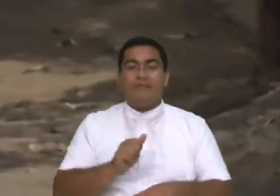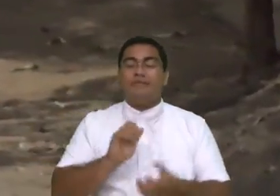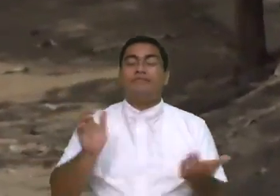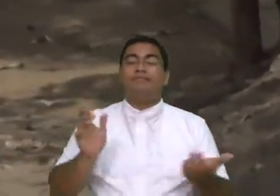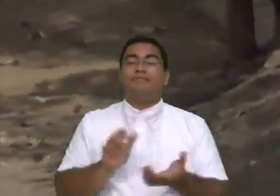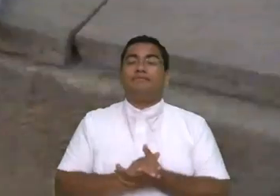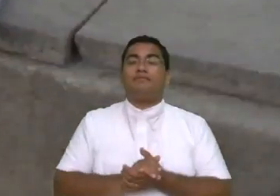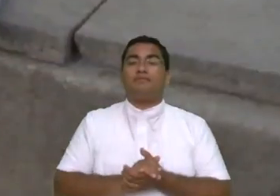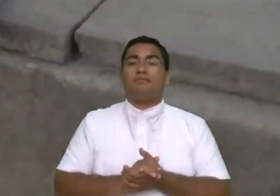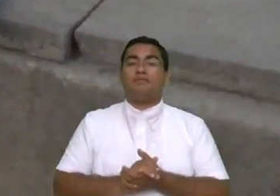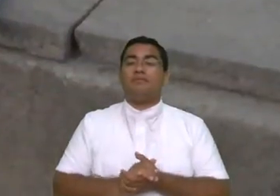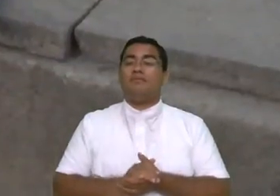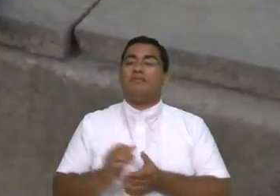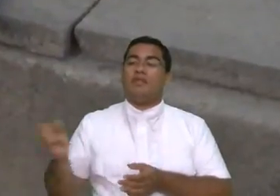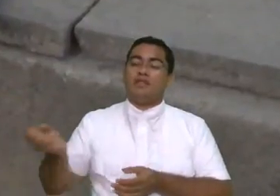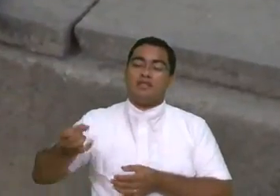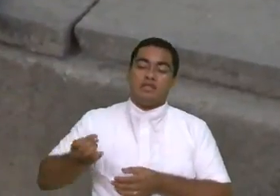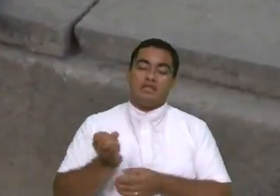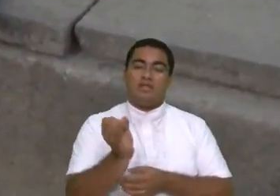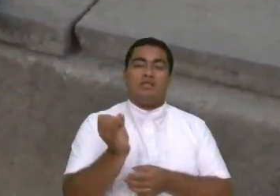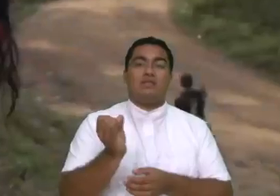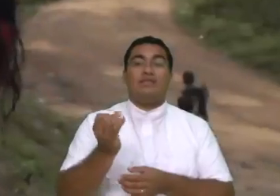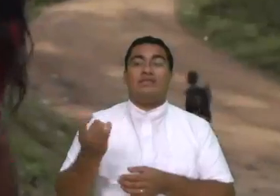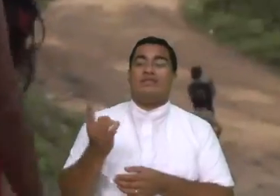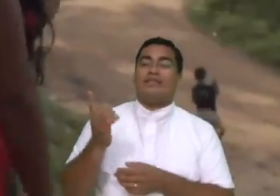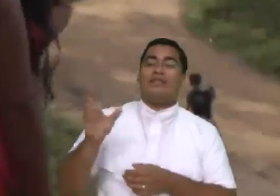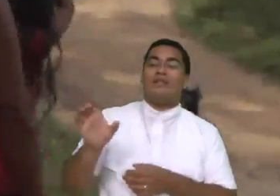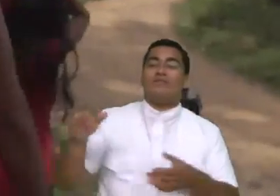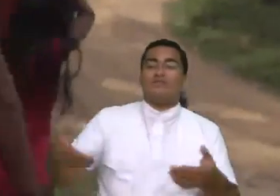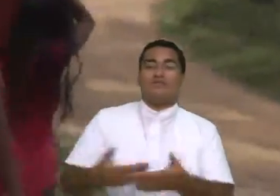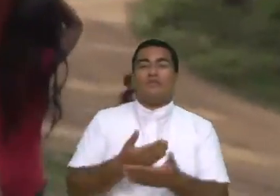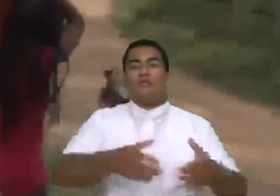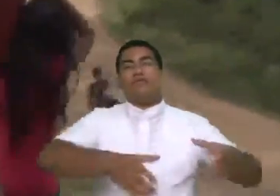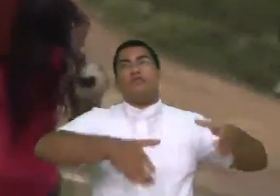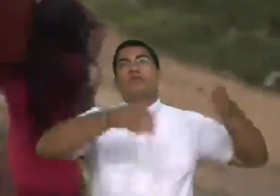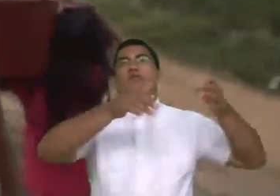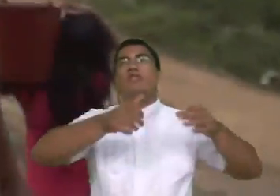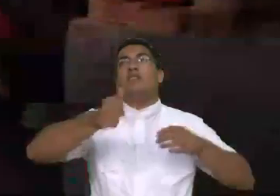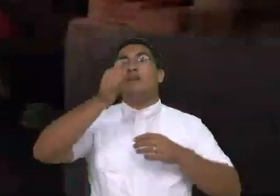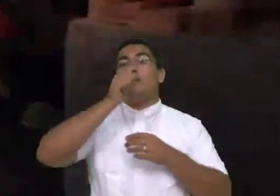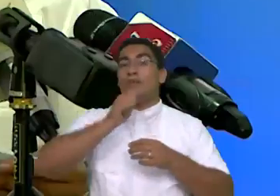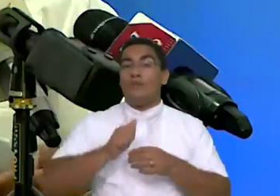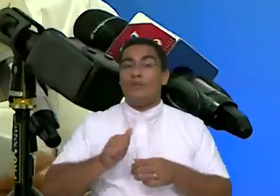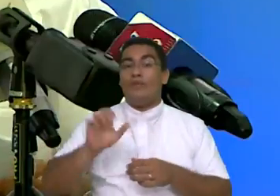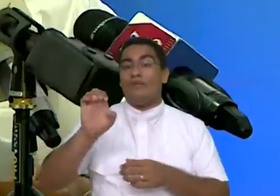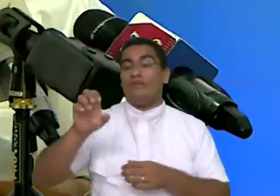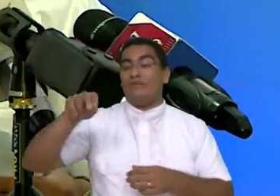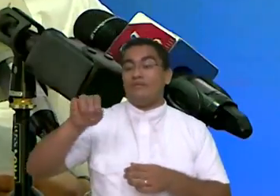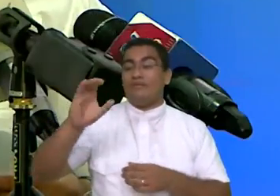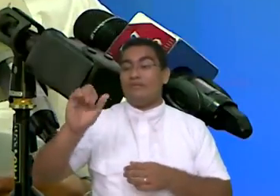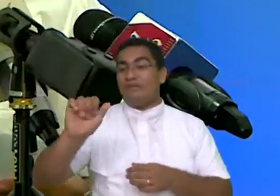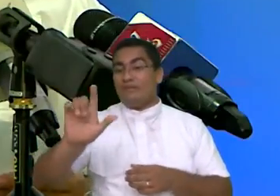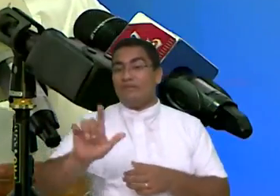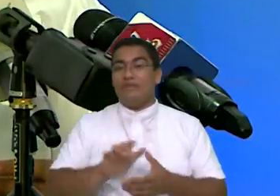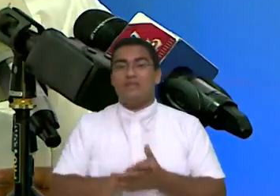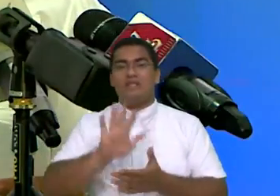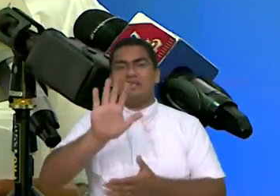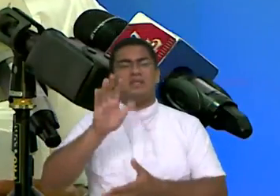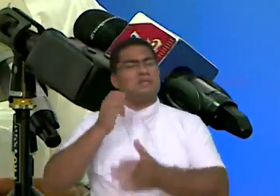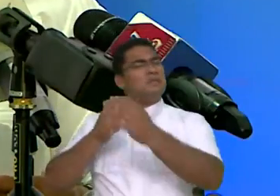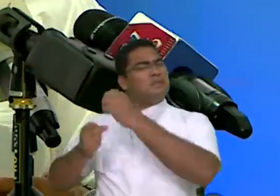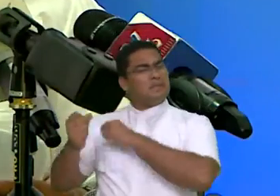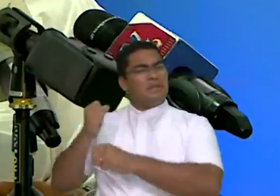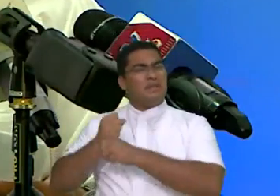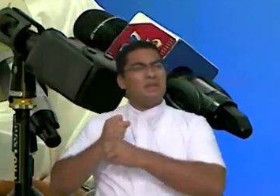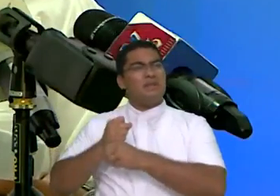municipio de San Juan de la Concepción, Enacal también incorporó un nuevo pozo para el reabastecimiento del vital líquido. Hace unos 5 años, el pozo